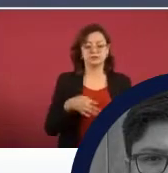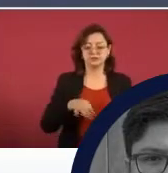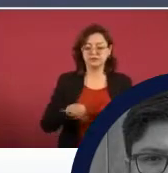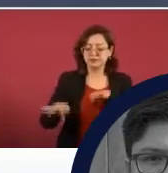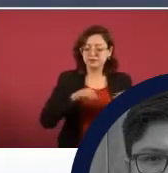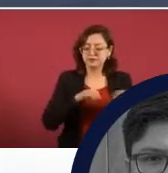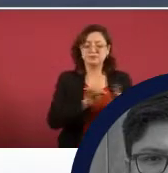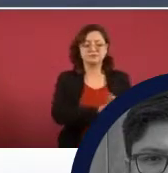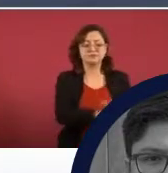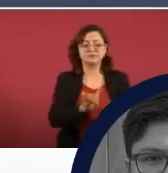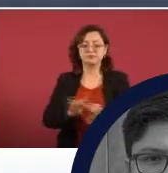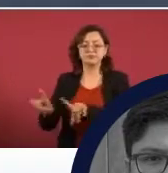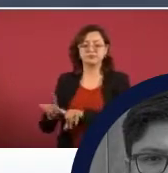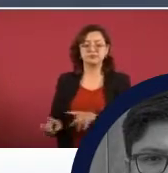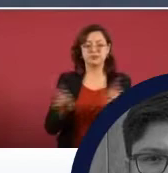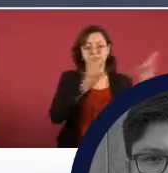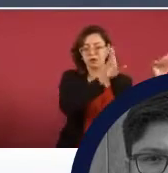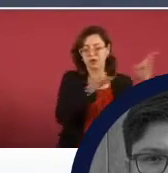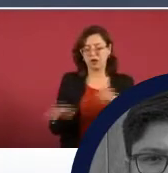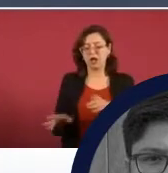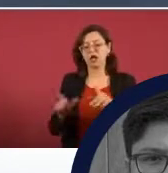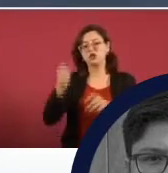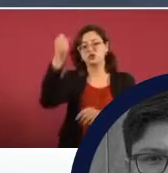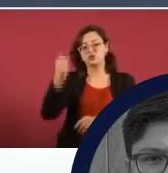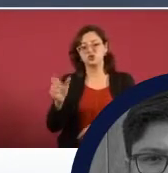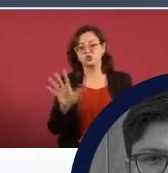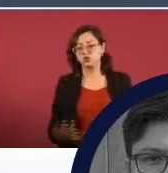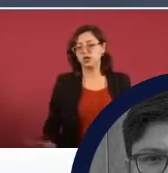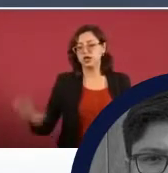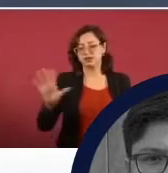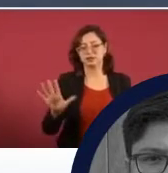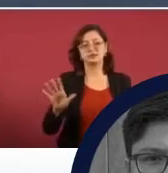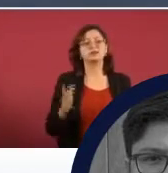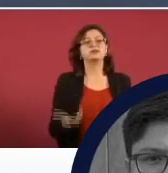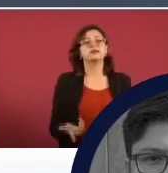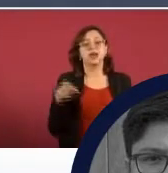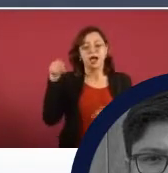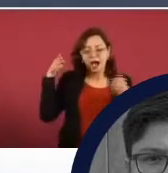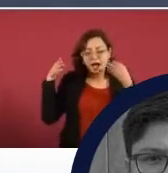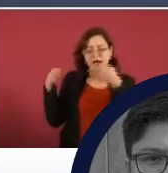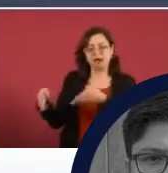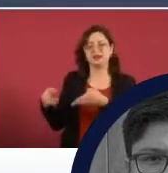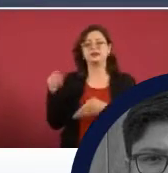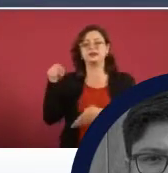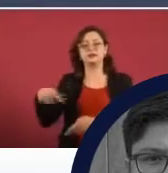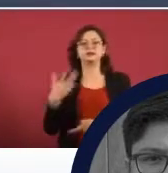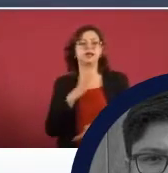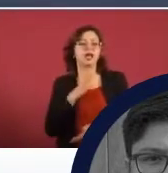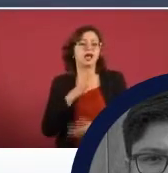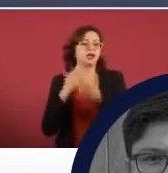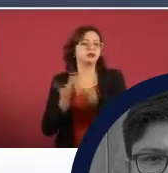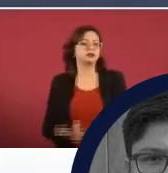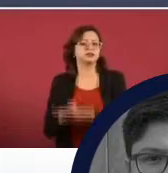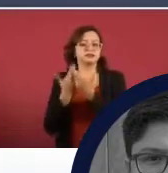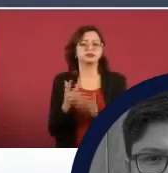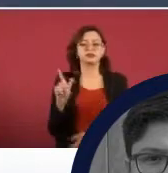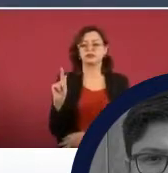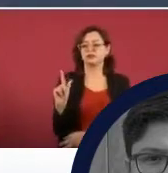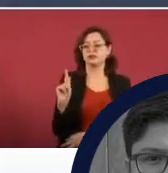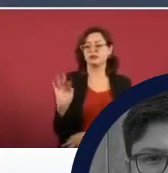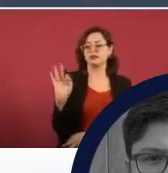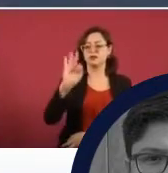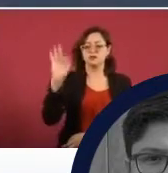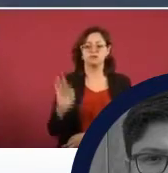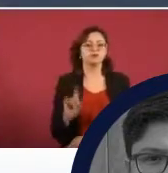revés, probablemente sobran empeños por transformar el mundo, pero nos hemos ocupado poco de